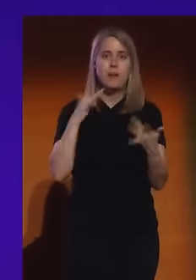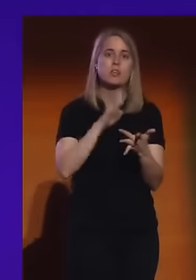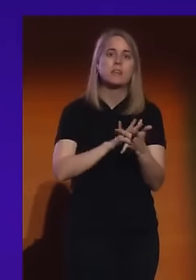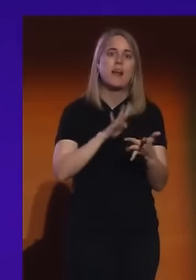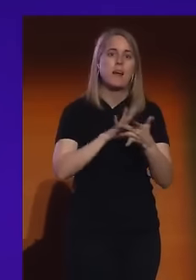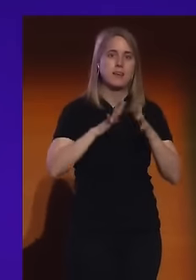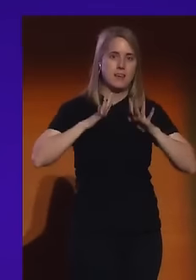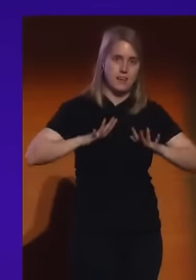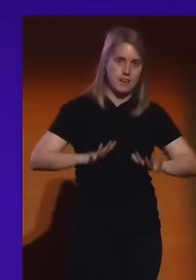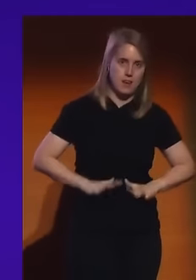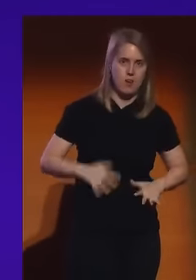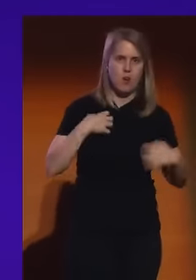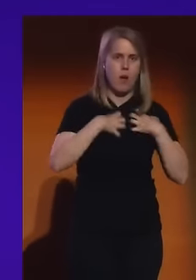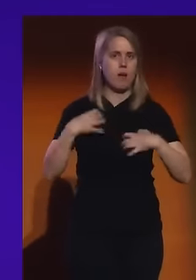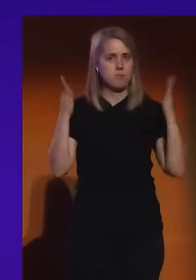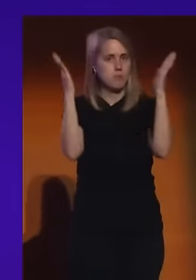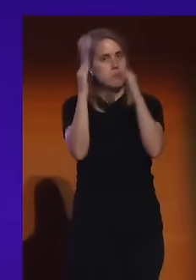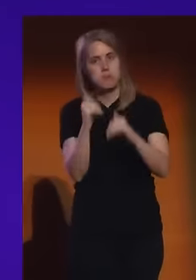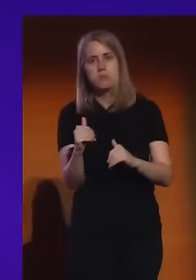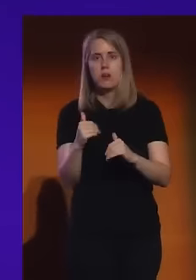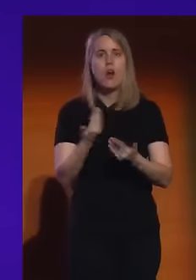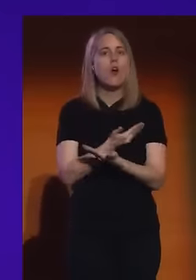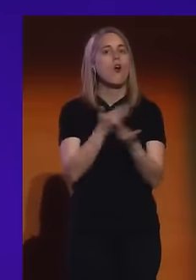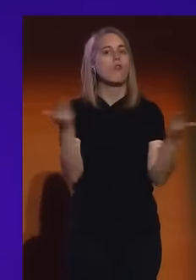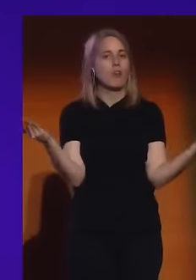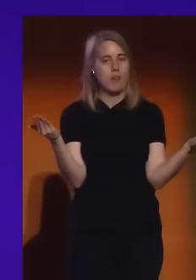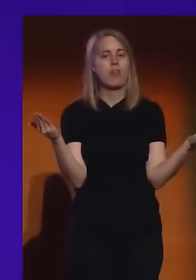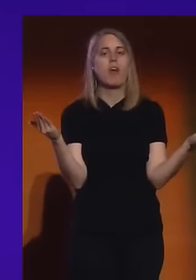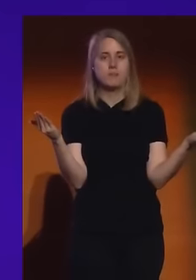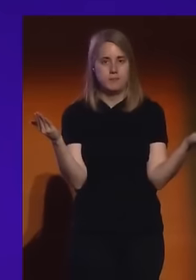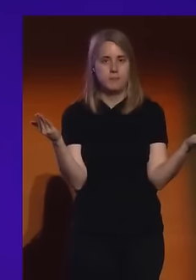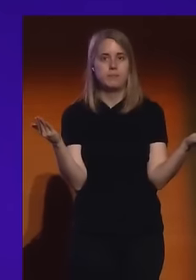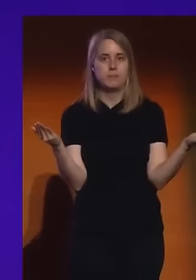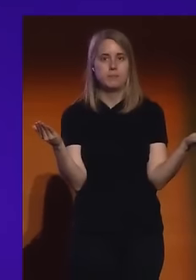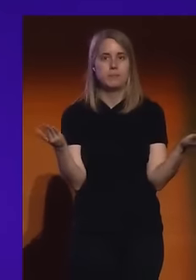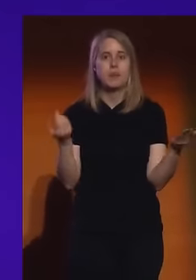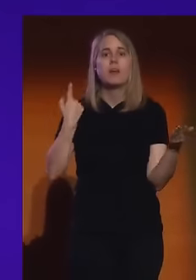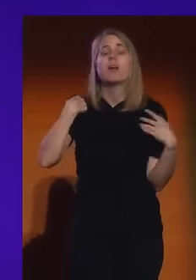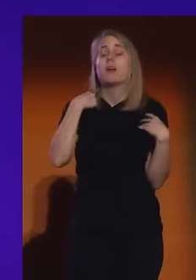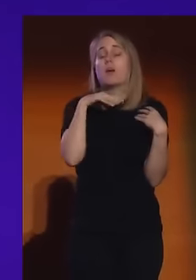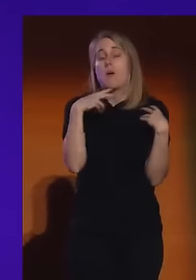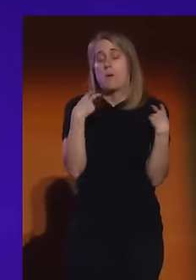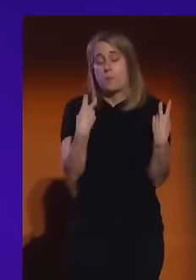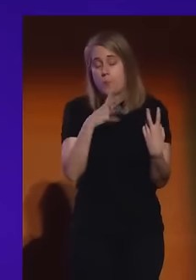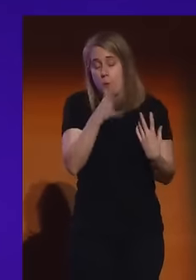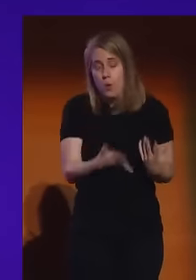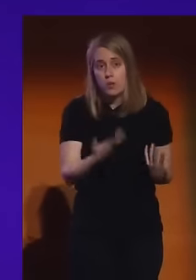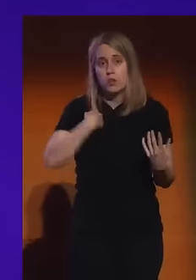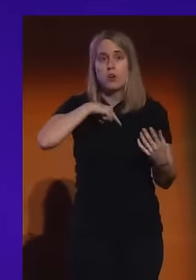lasas anader gabe kantz eta horrar